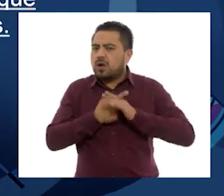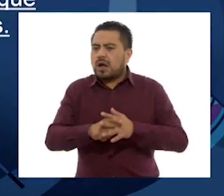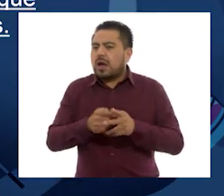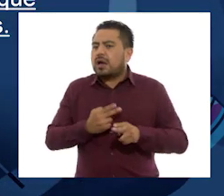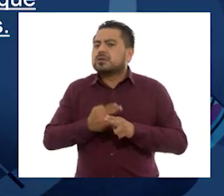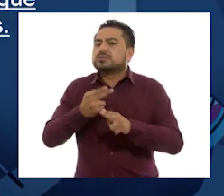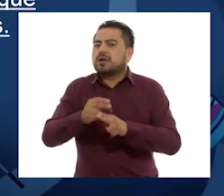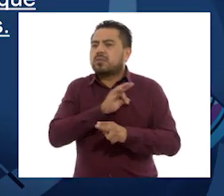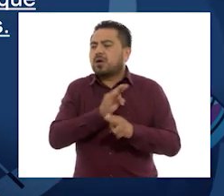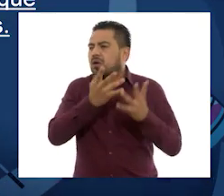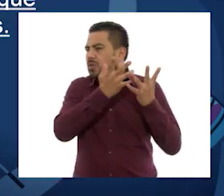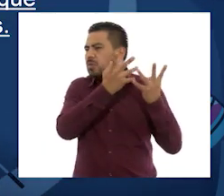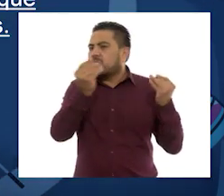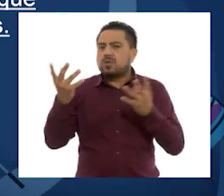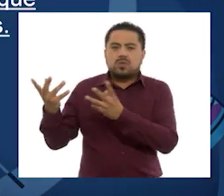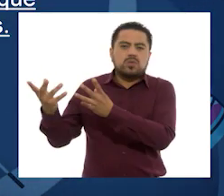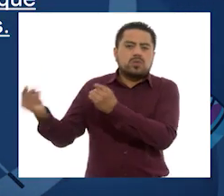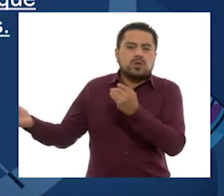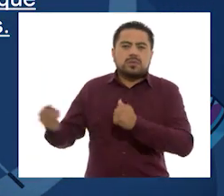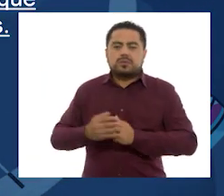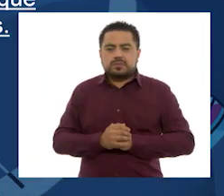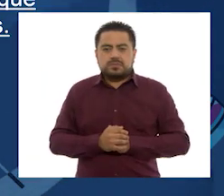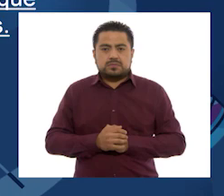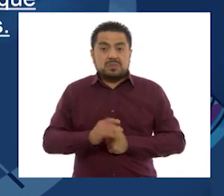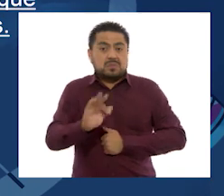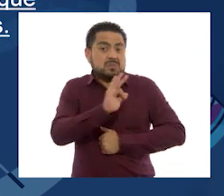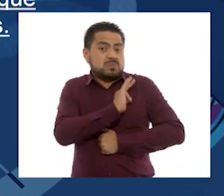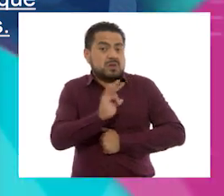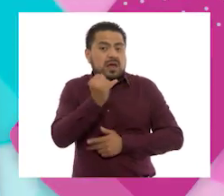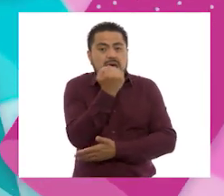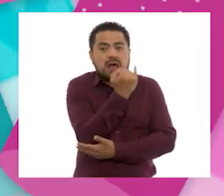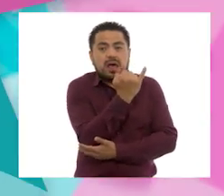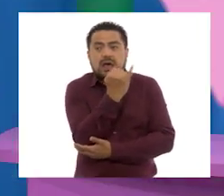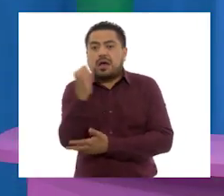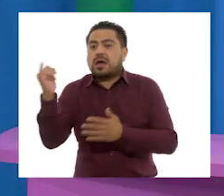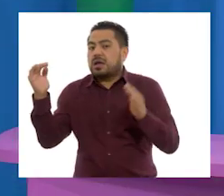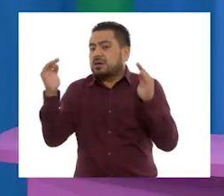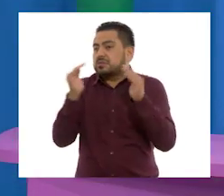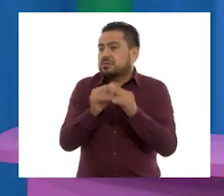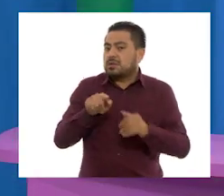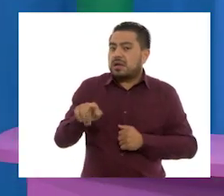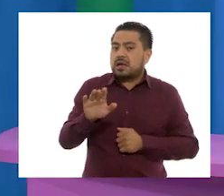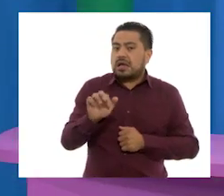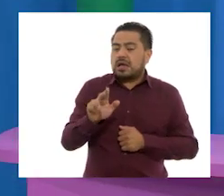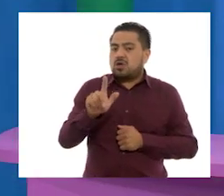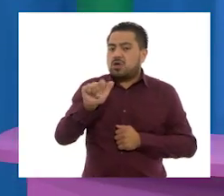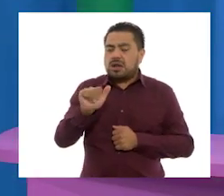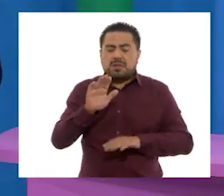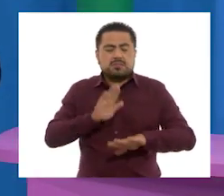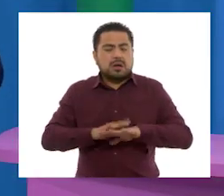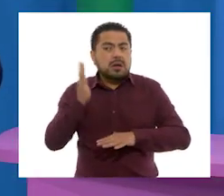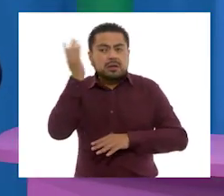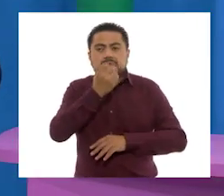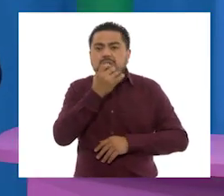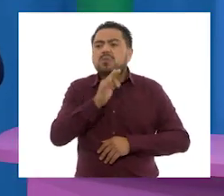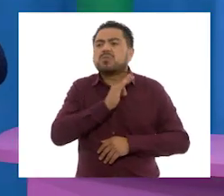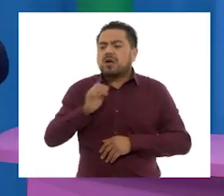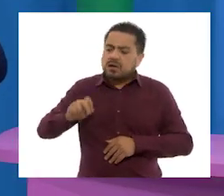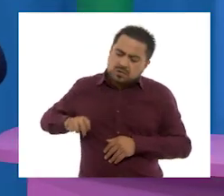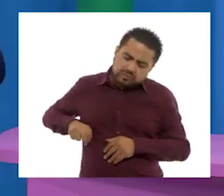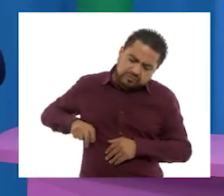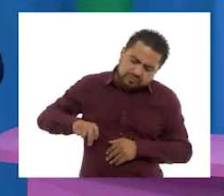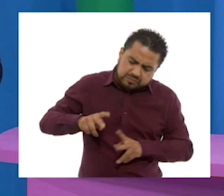estén tranquilas ambas partes. Yo creo que puede ser el jardín de la casa de Carola. Es muy bonito y ahí pueden caminar un